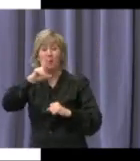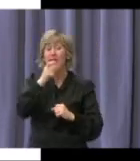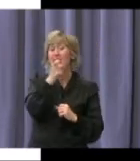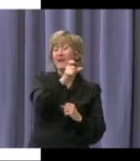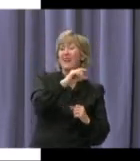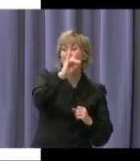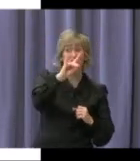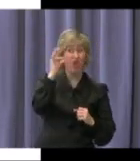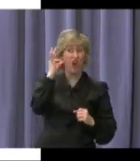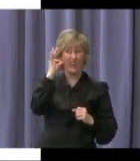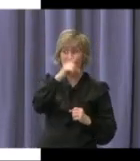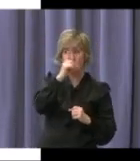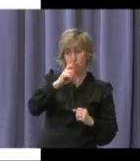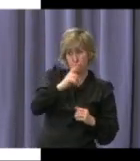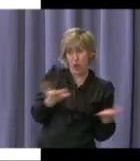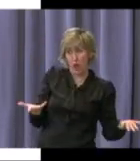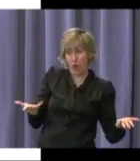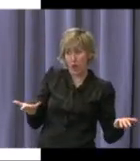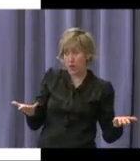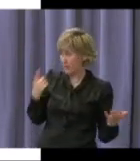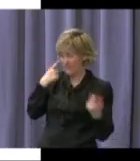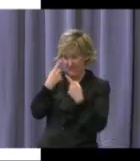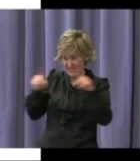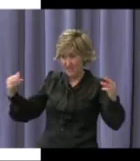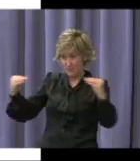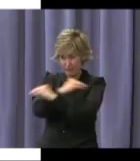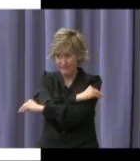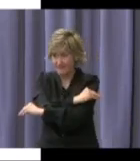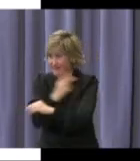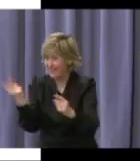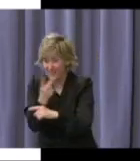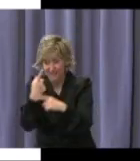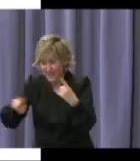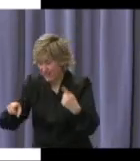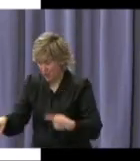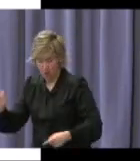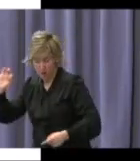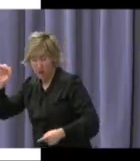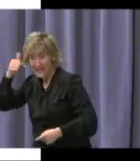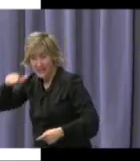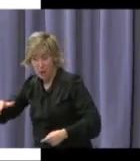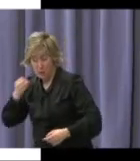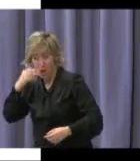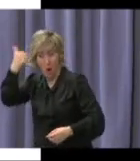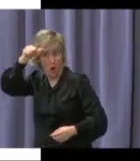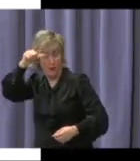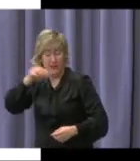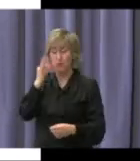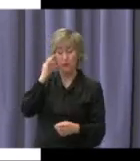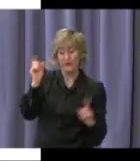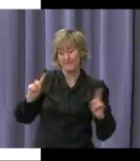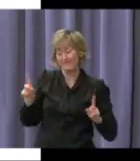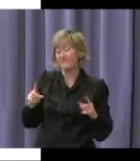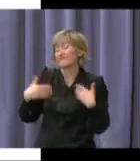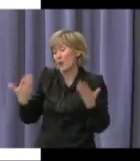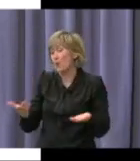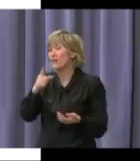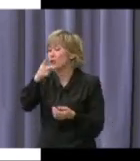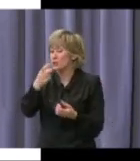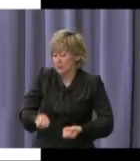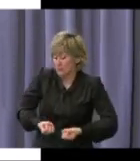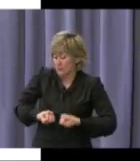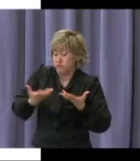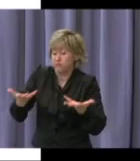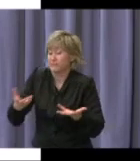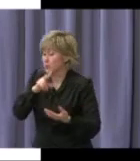Ve, a ver, es que así. Claro, la regla de inversión es interesante cuando lo que te sale es casi